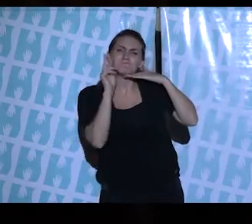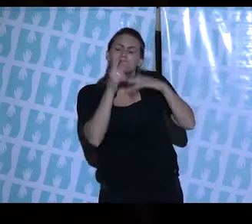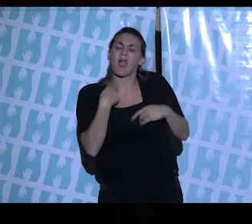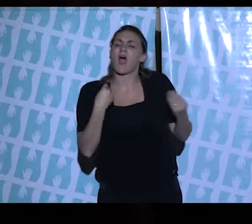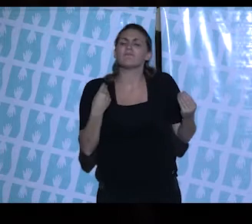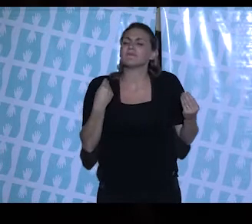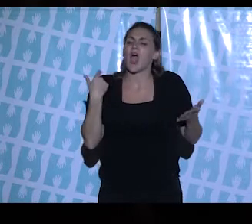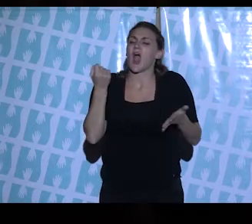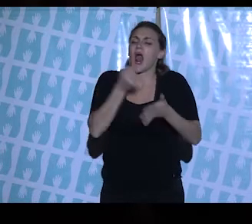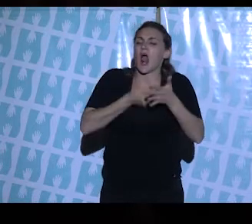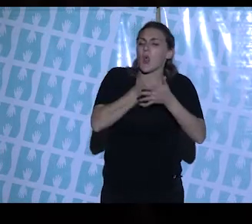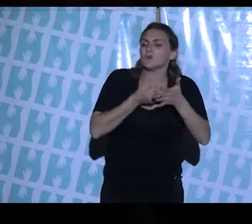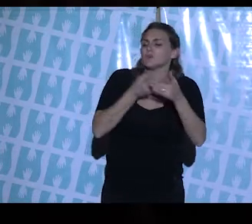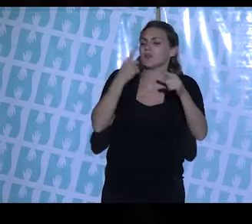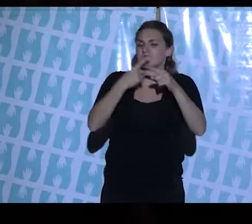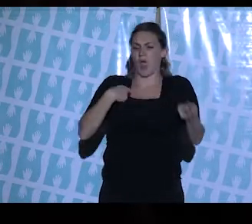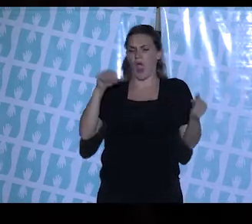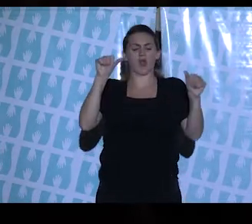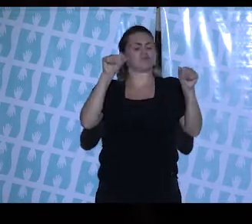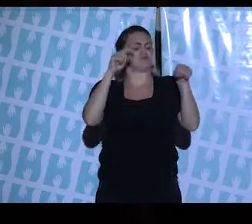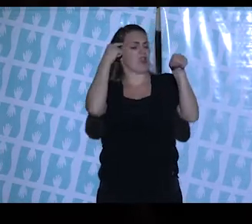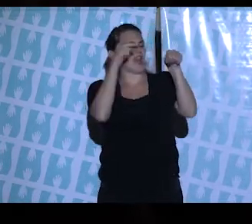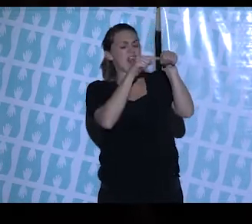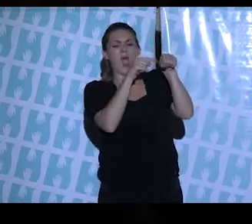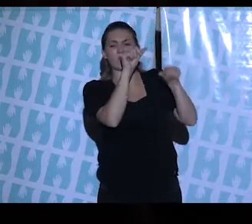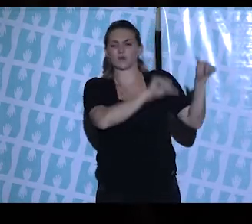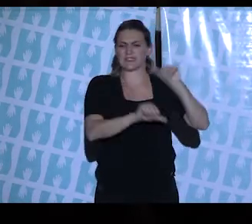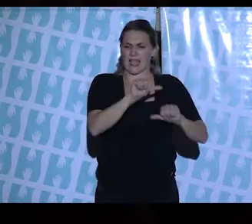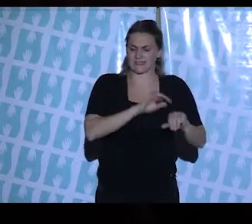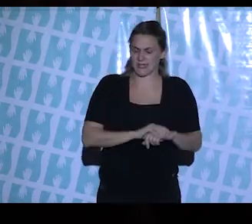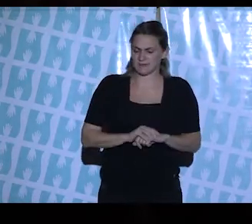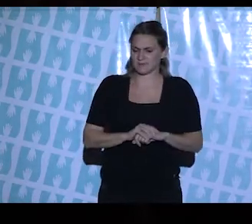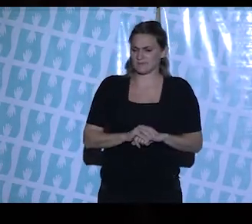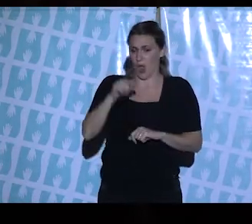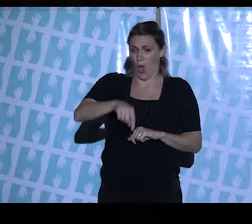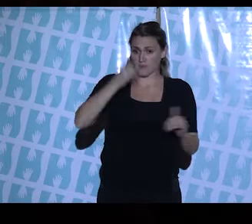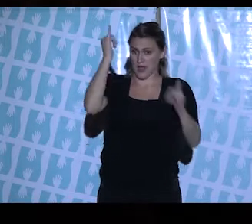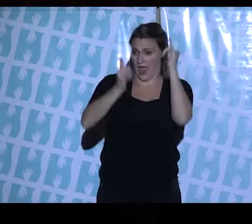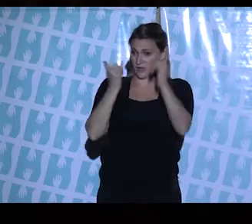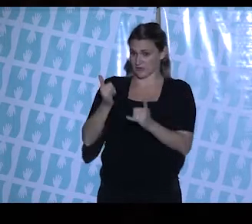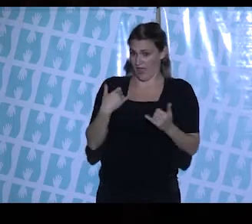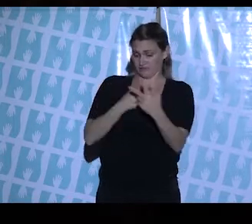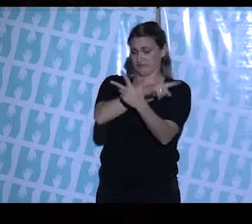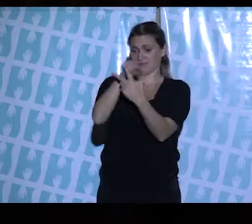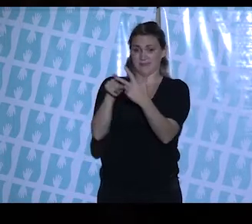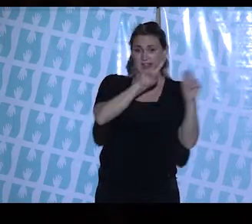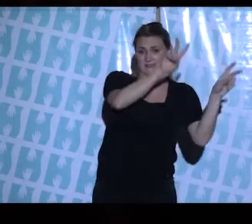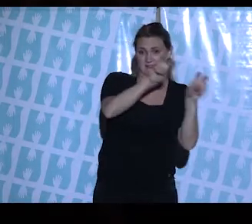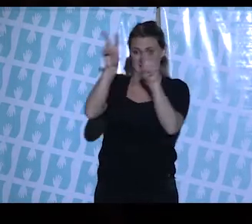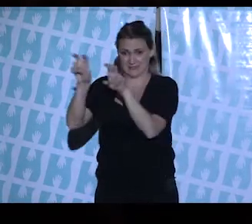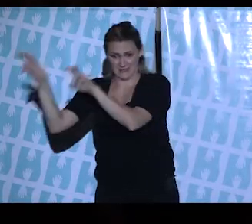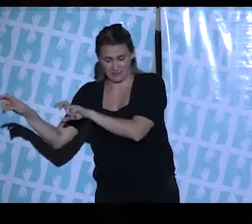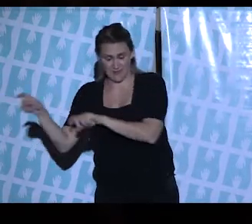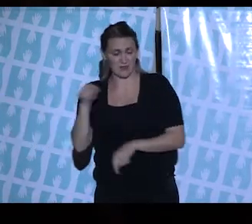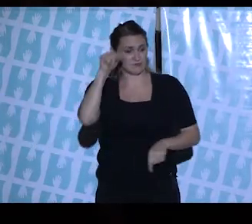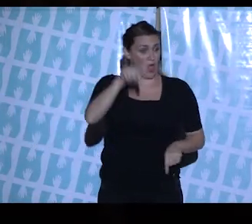impone. Yo voy a organizar la charla de hoy en 3 partes. Como bien dijo en la introducción,